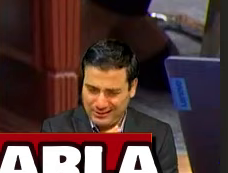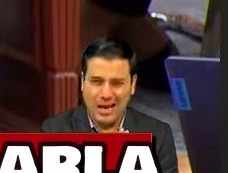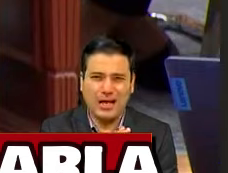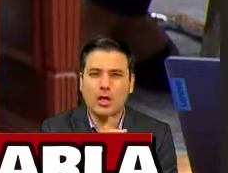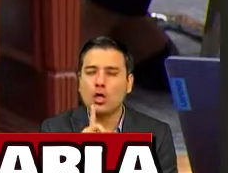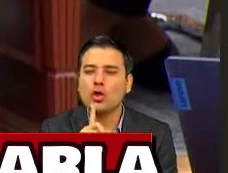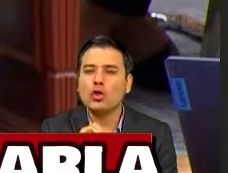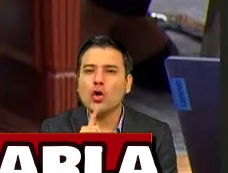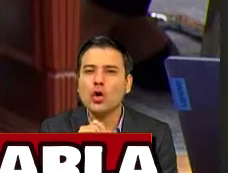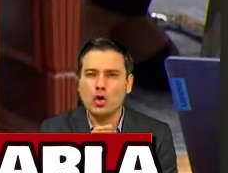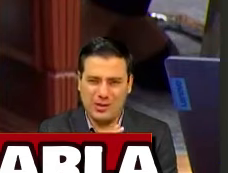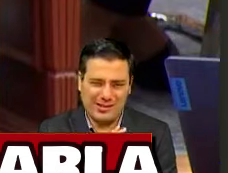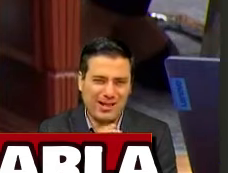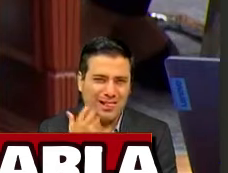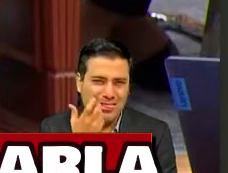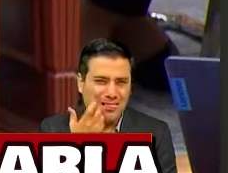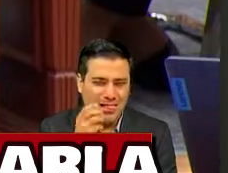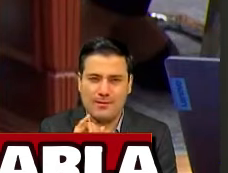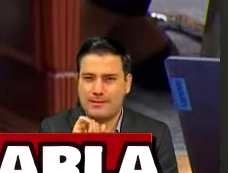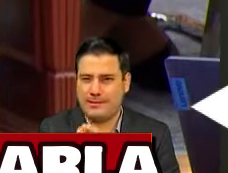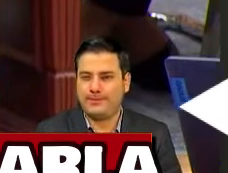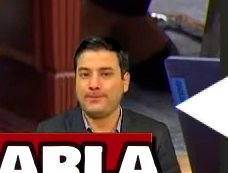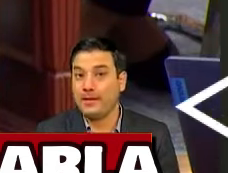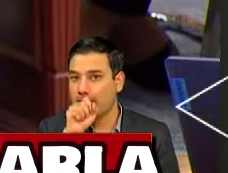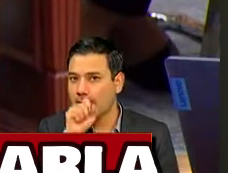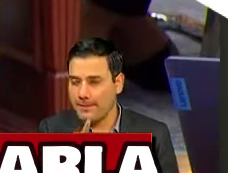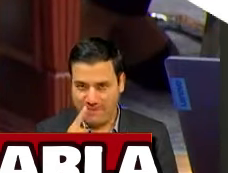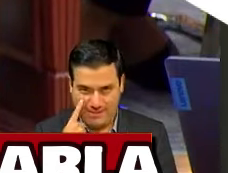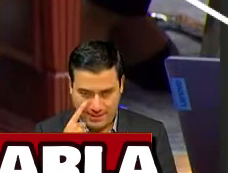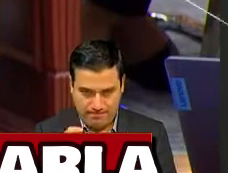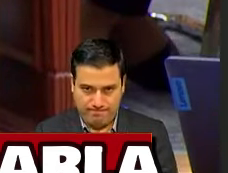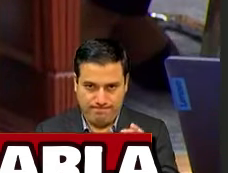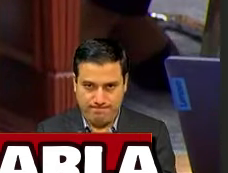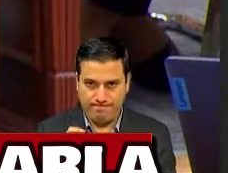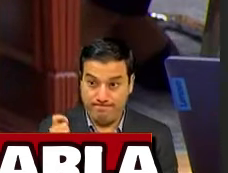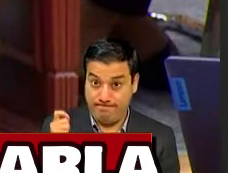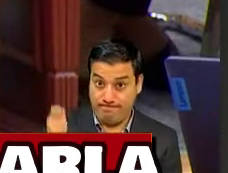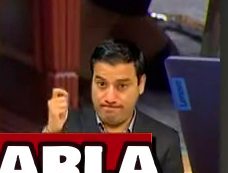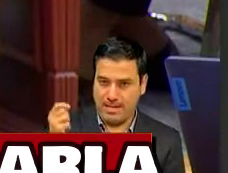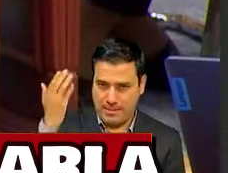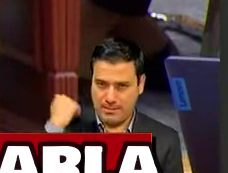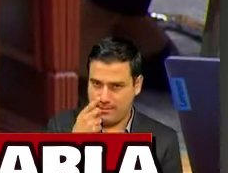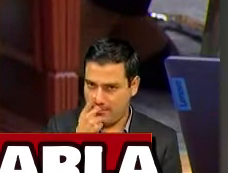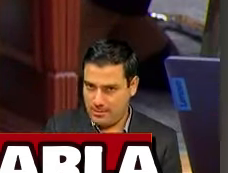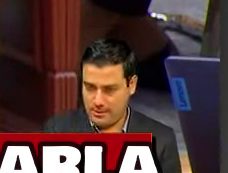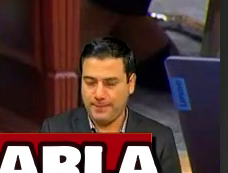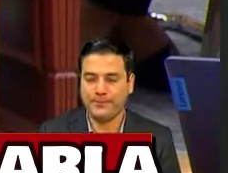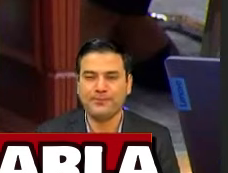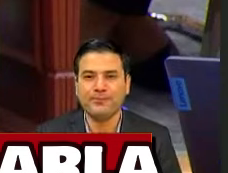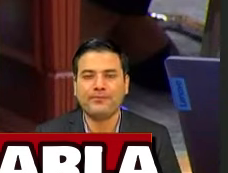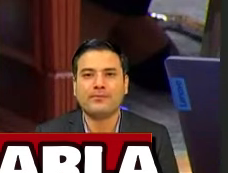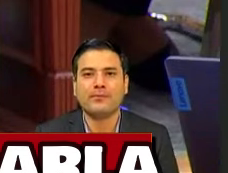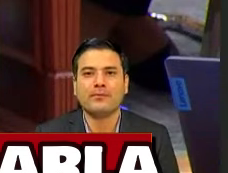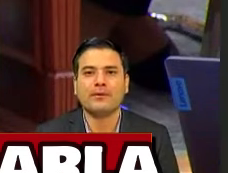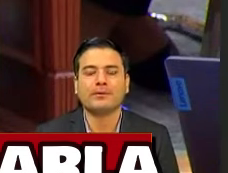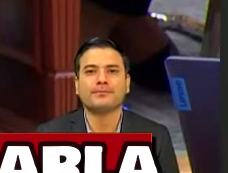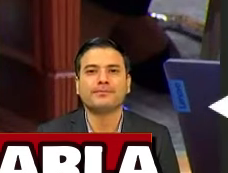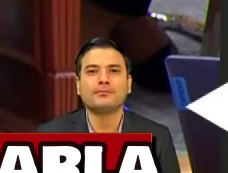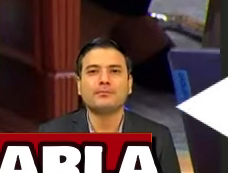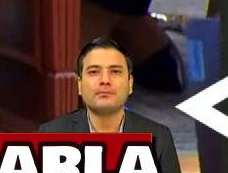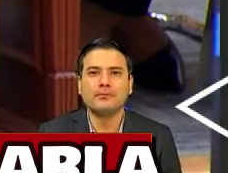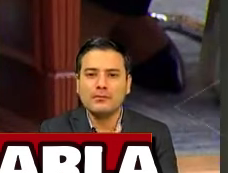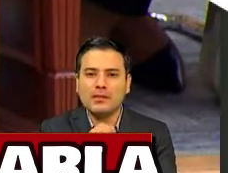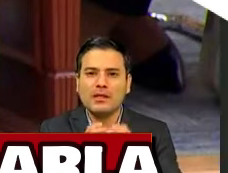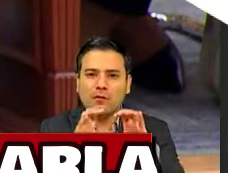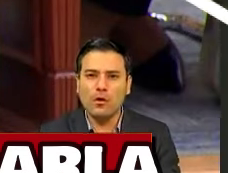al tema de lo que señala la propia sentencia. ¿Cuándo es viable la revisión de